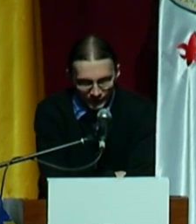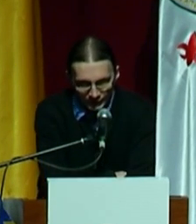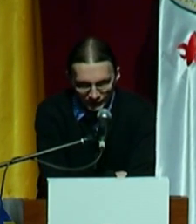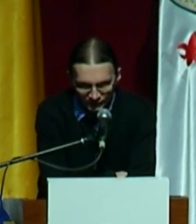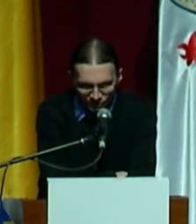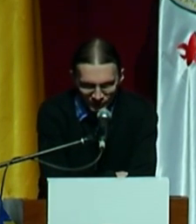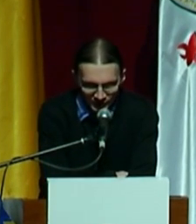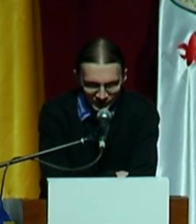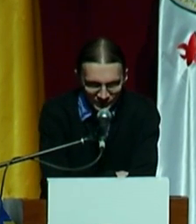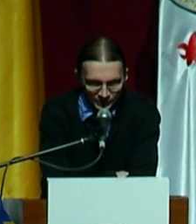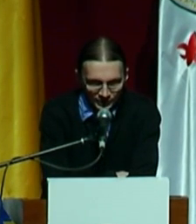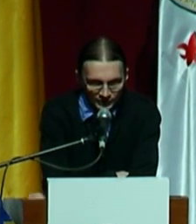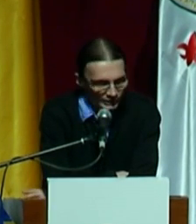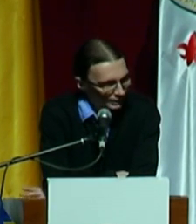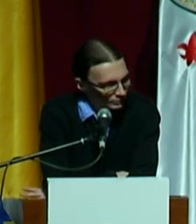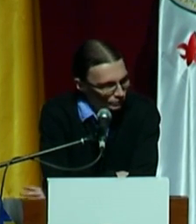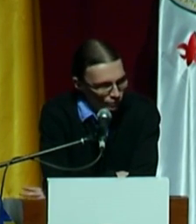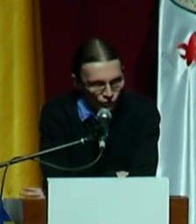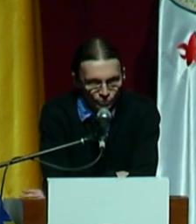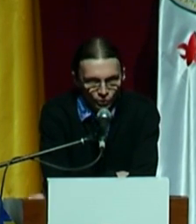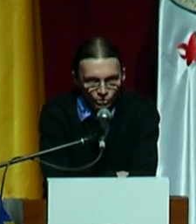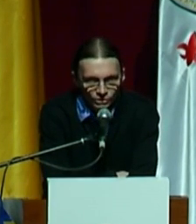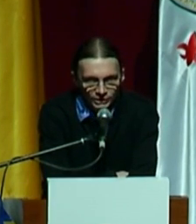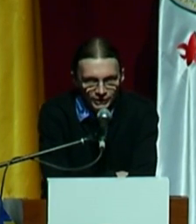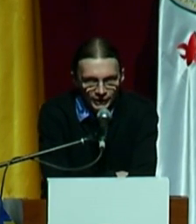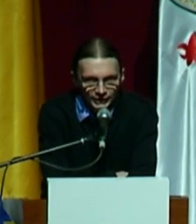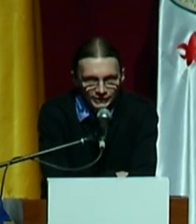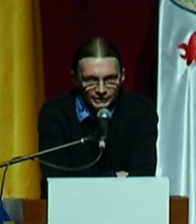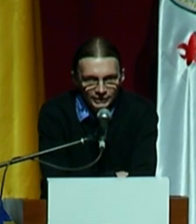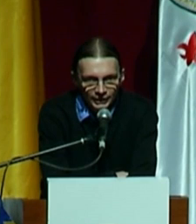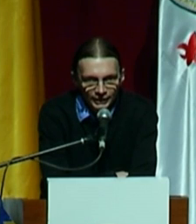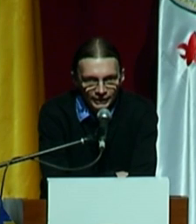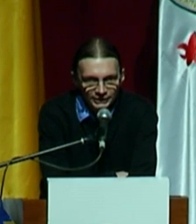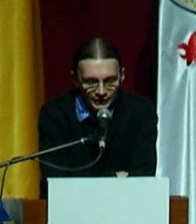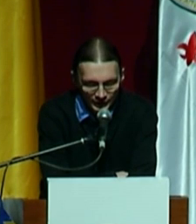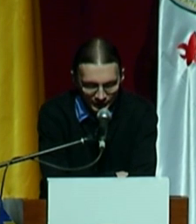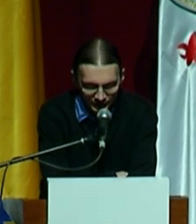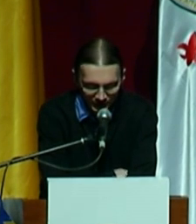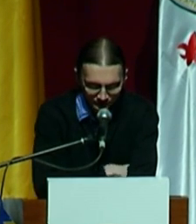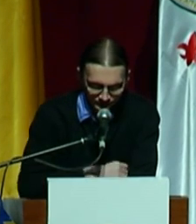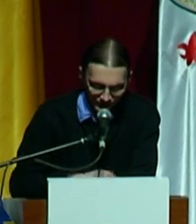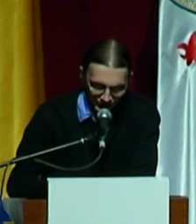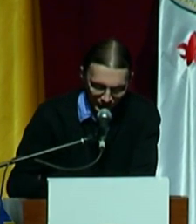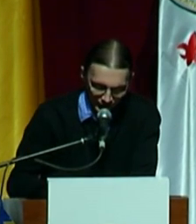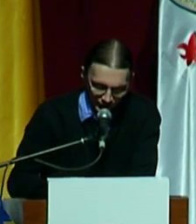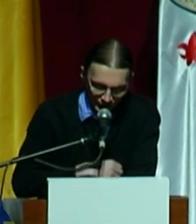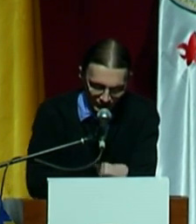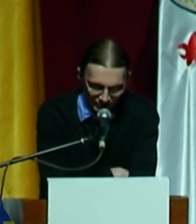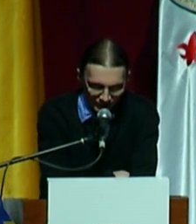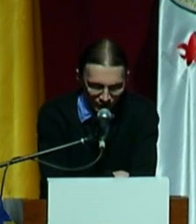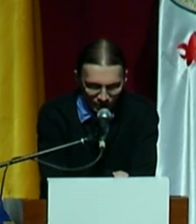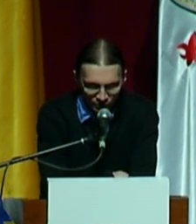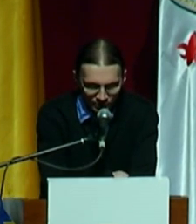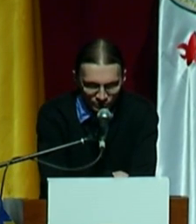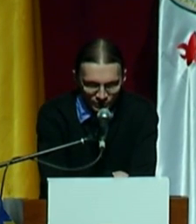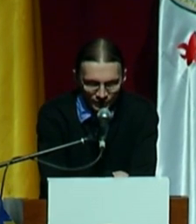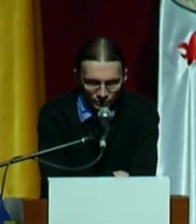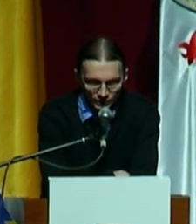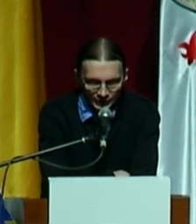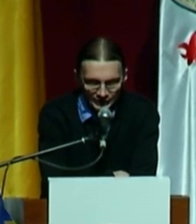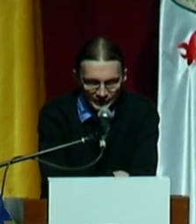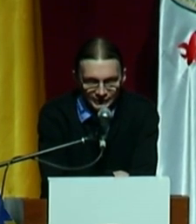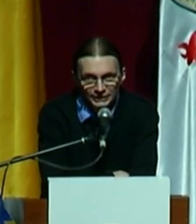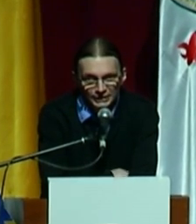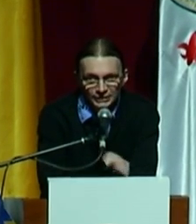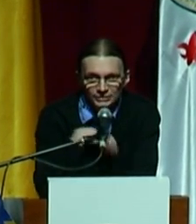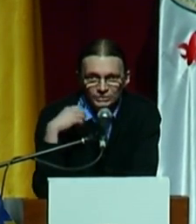Para hablar de la historia de la ciencia, que es uno de los módulos centrales de esta cátedra, primero debemos preguntarnos